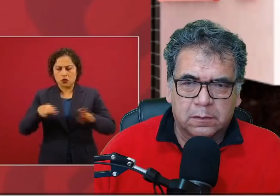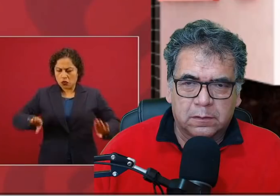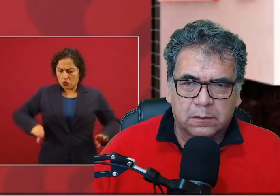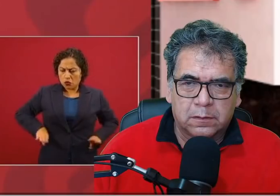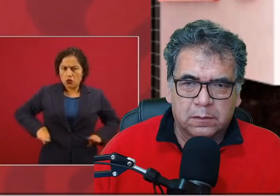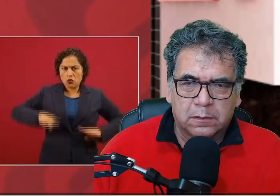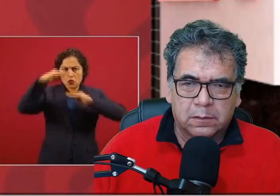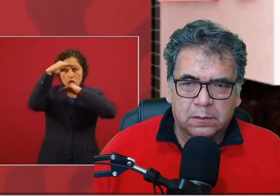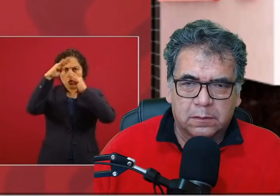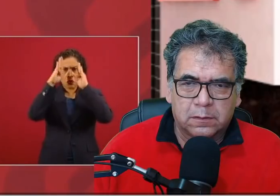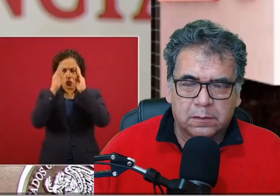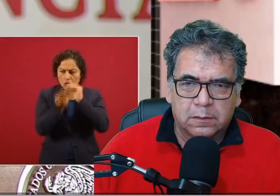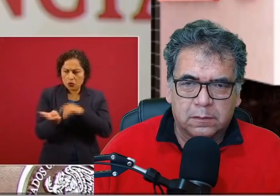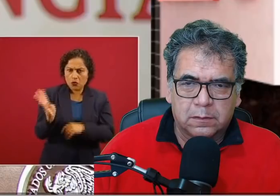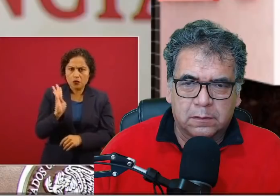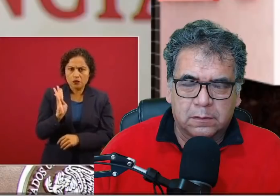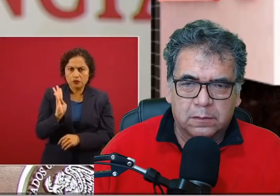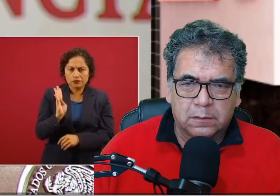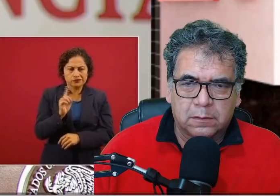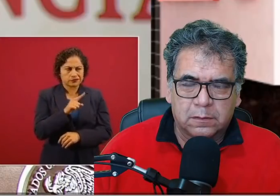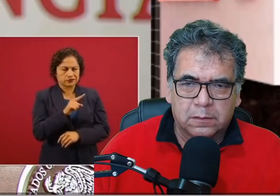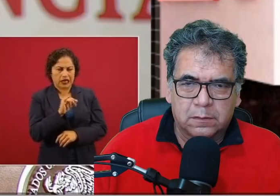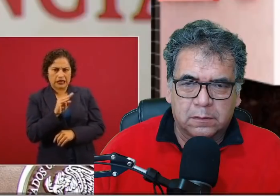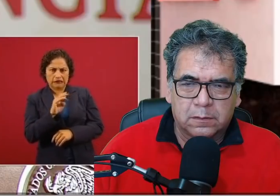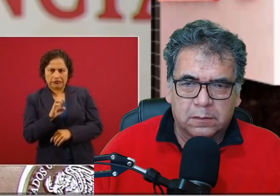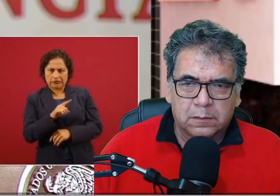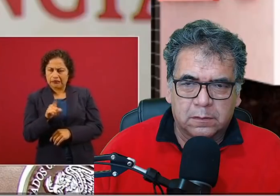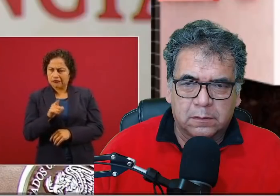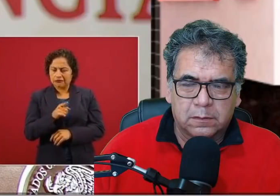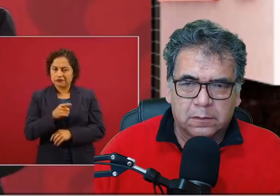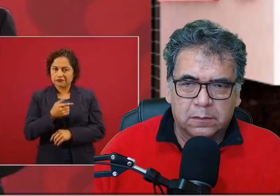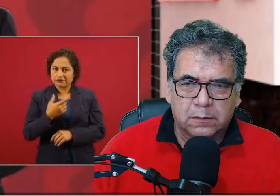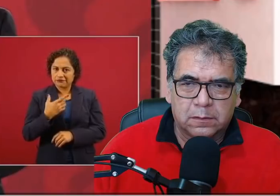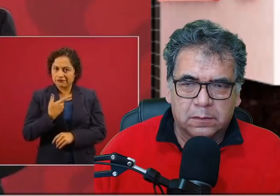no les gusta que yo llame